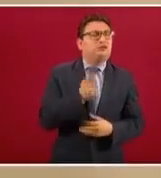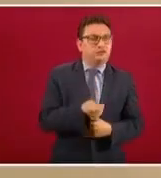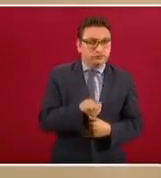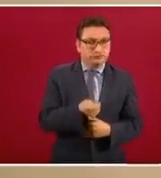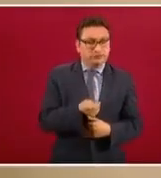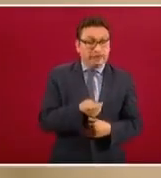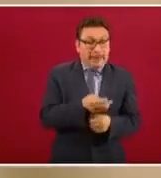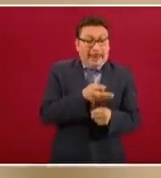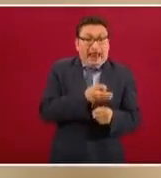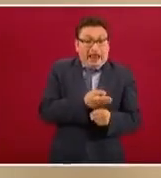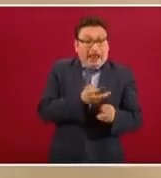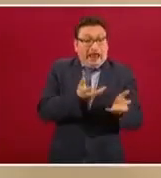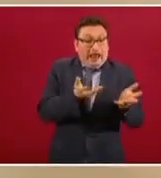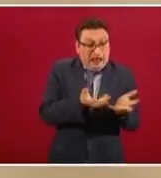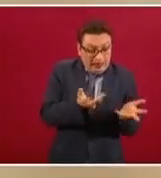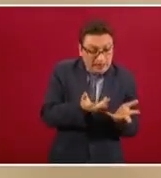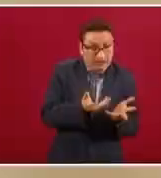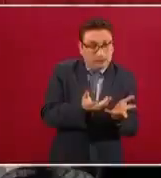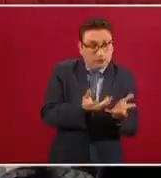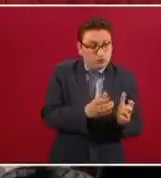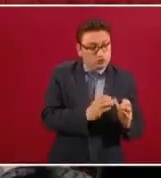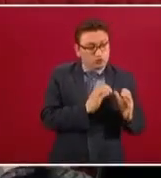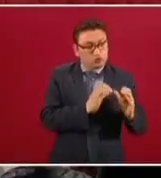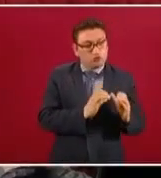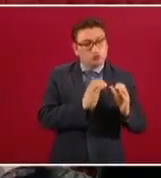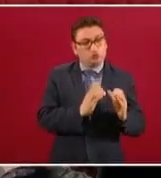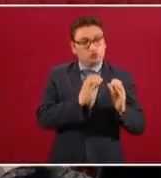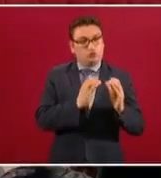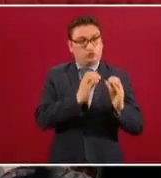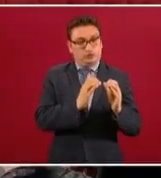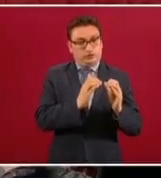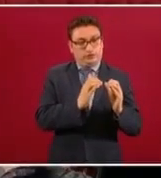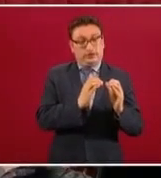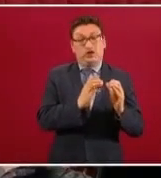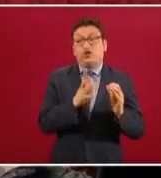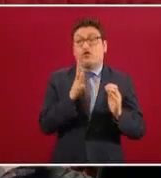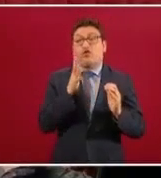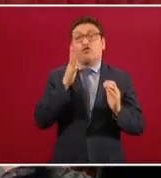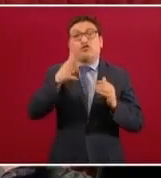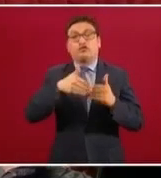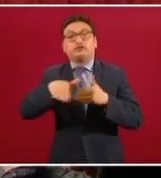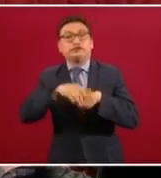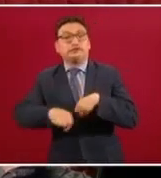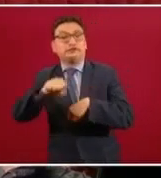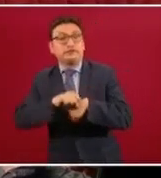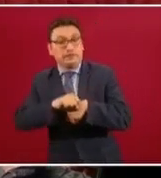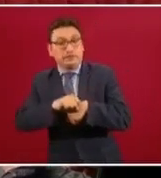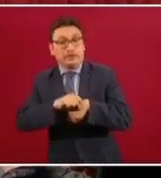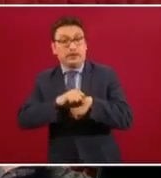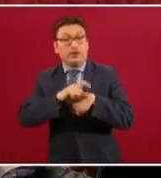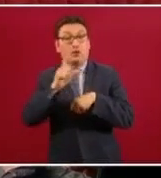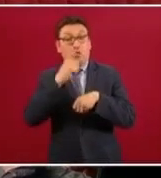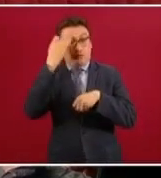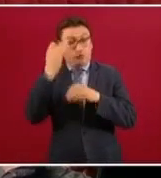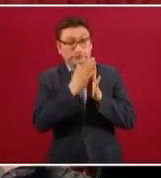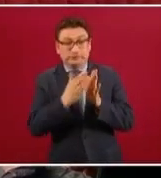tener un efecto en algunas semanas próximas, donde vamos a tener la fase